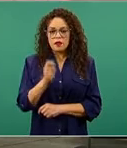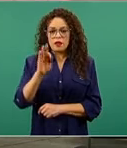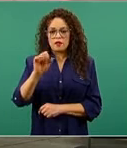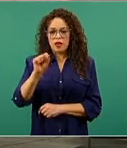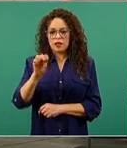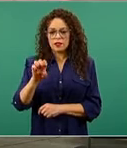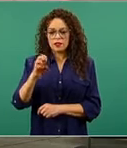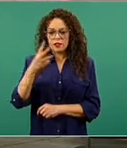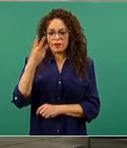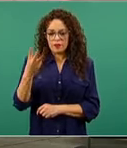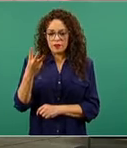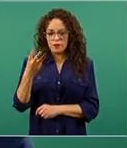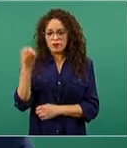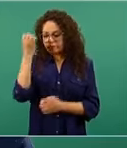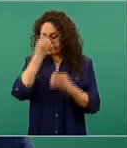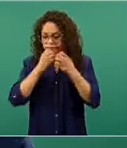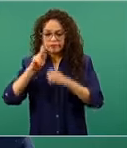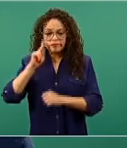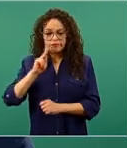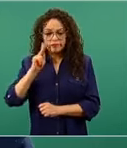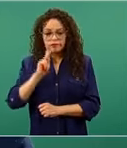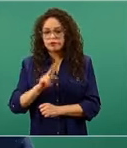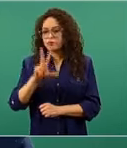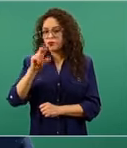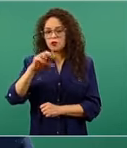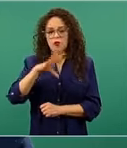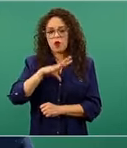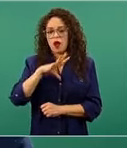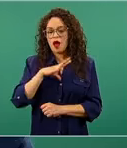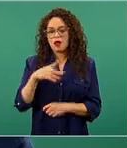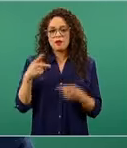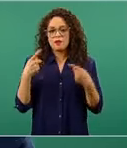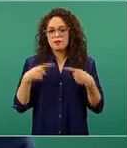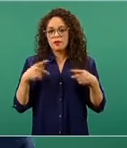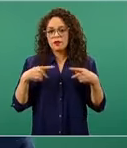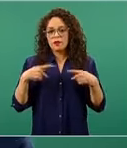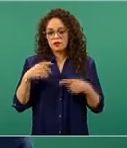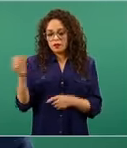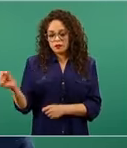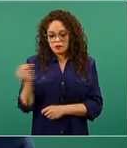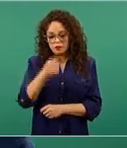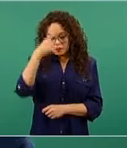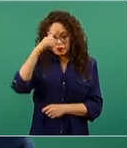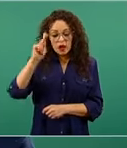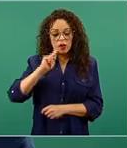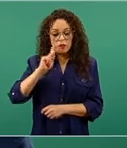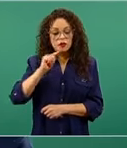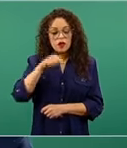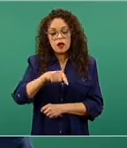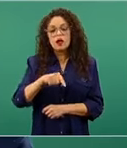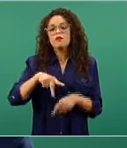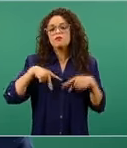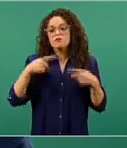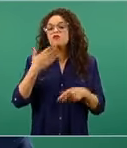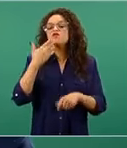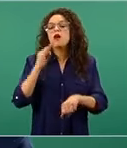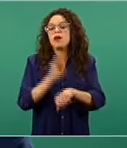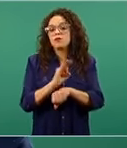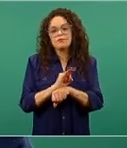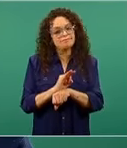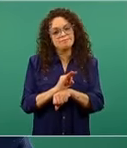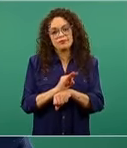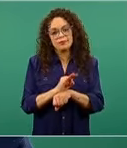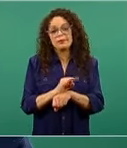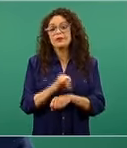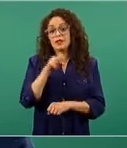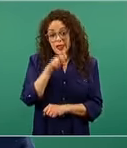3, no incluyen poblaciones consideradas vulnerables. Y entre esas poblaciones, notoriamente, están las